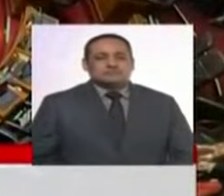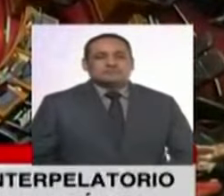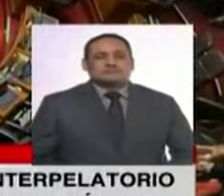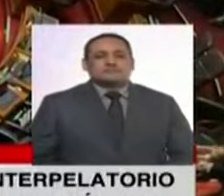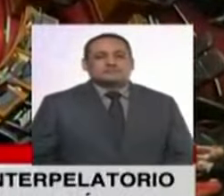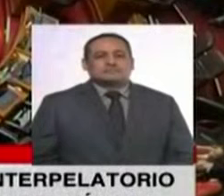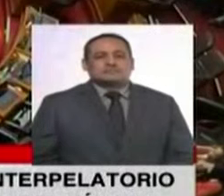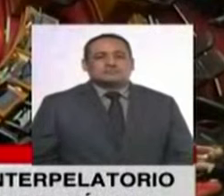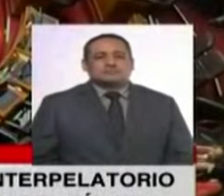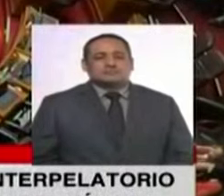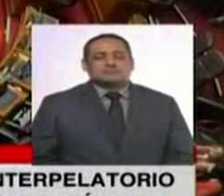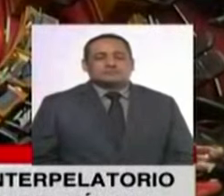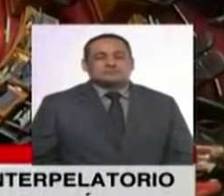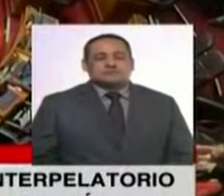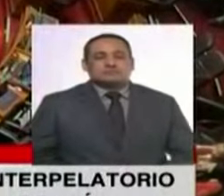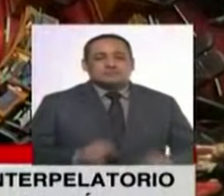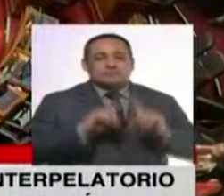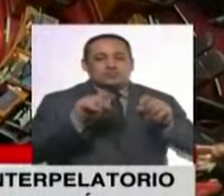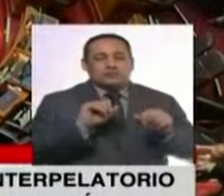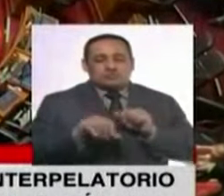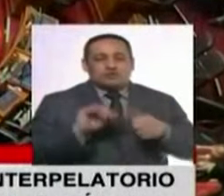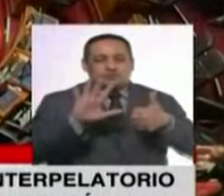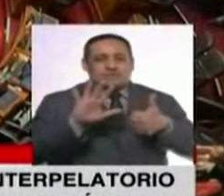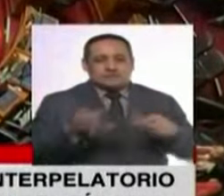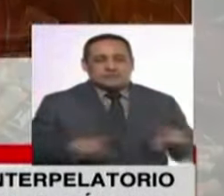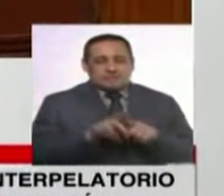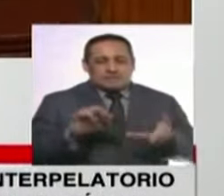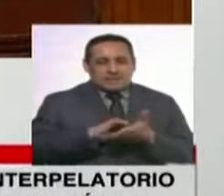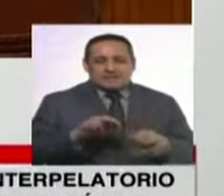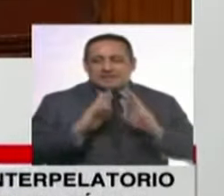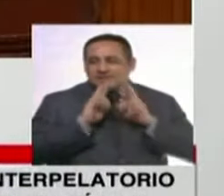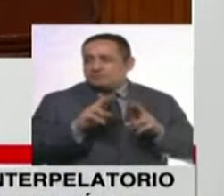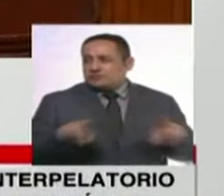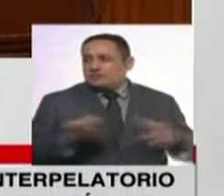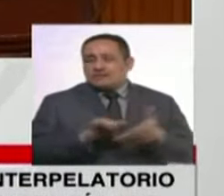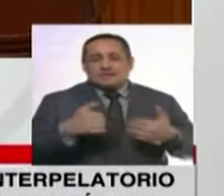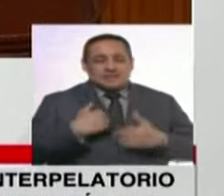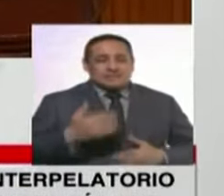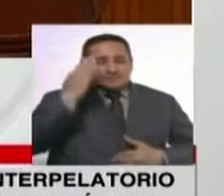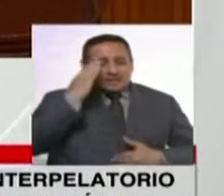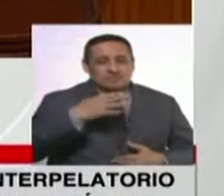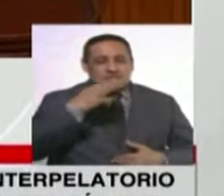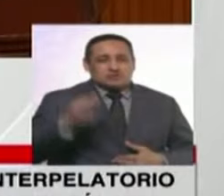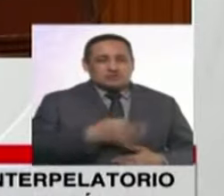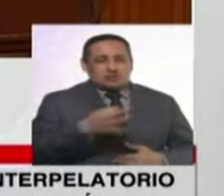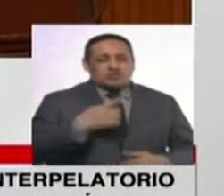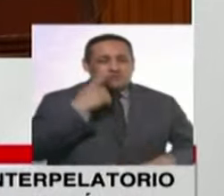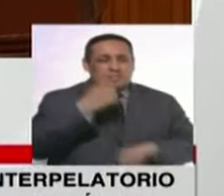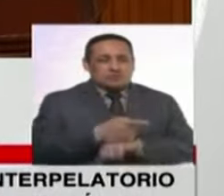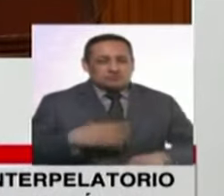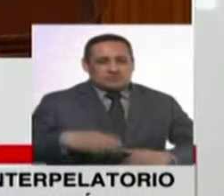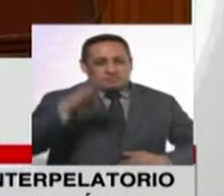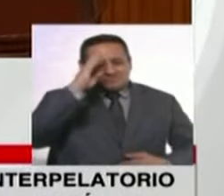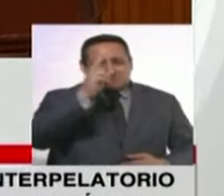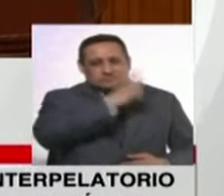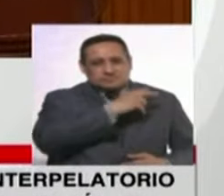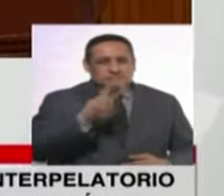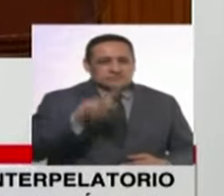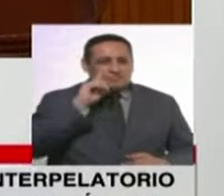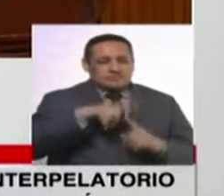de la Torre pregunta número 6 para que diga usted tenía conocimiento de la denuncia al teniente general